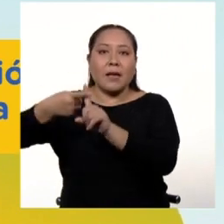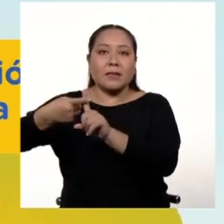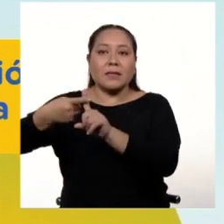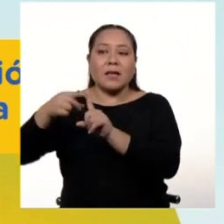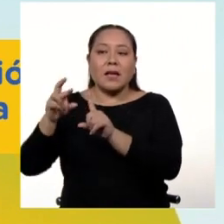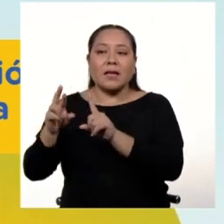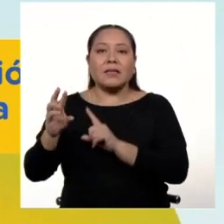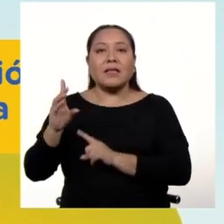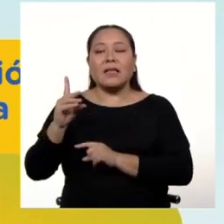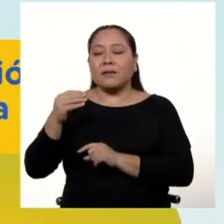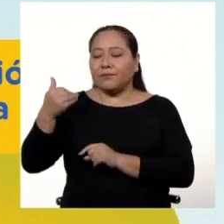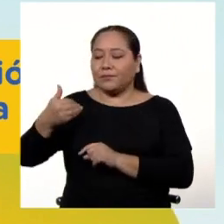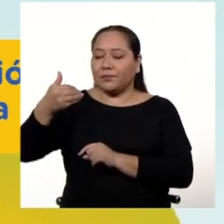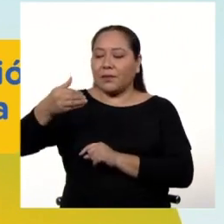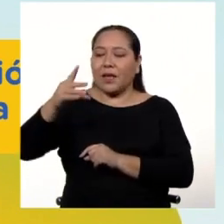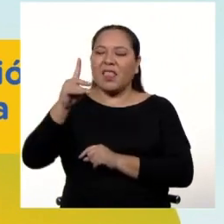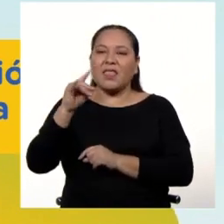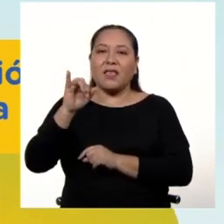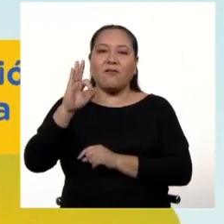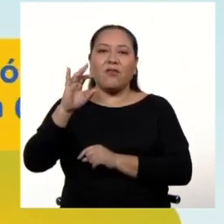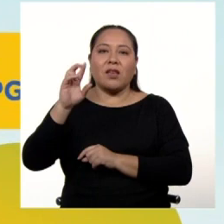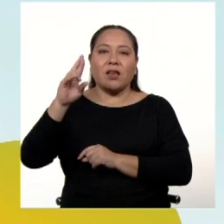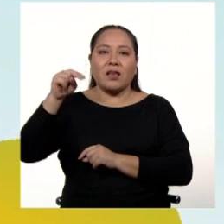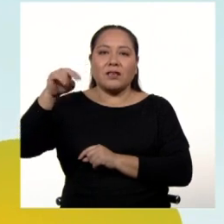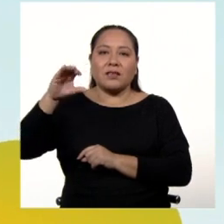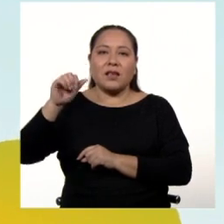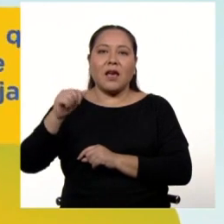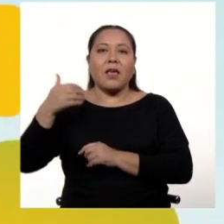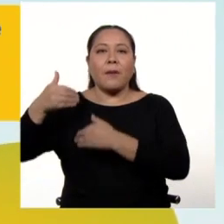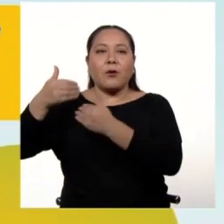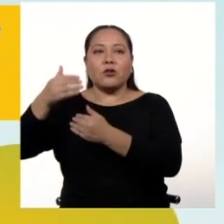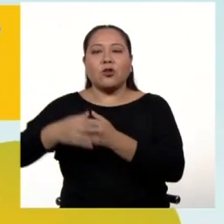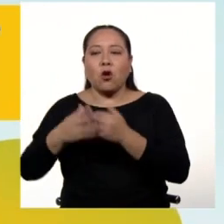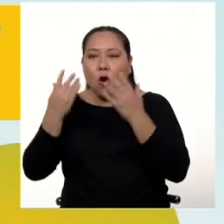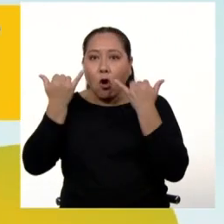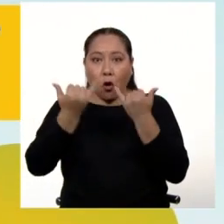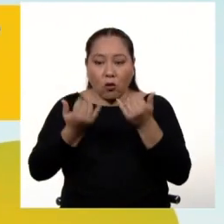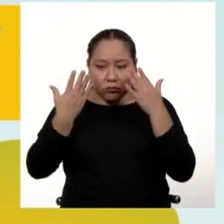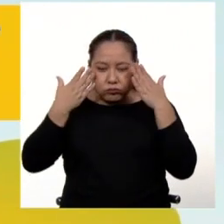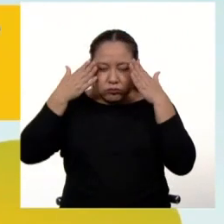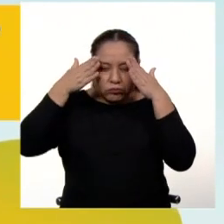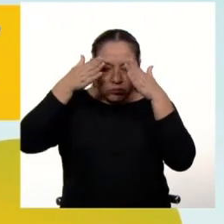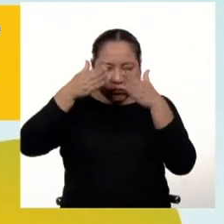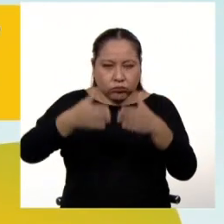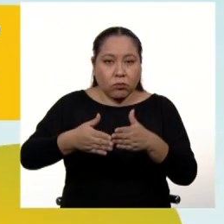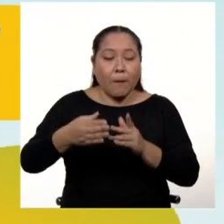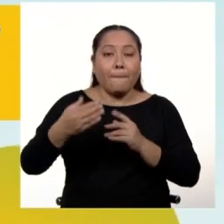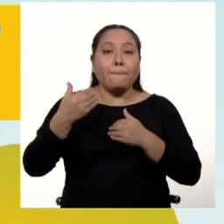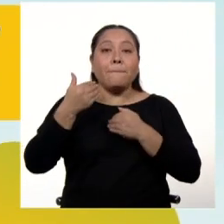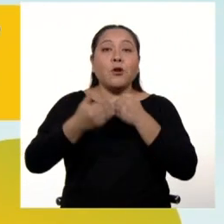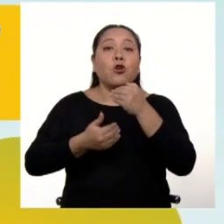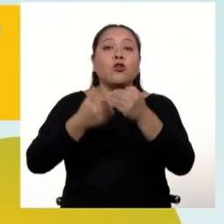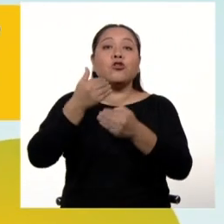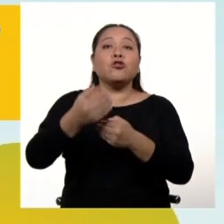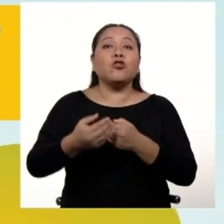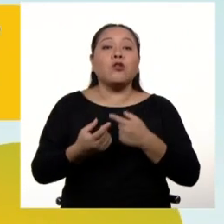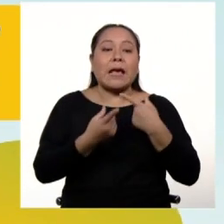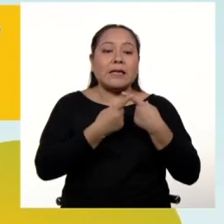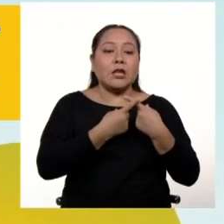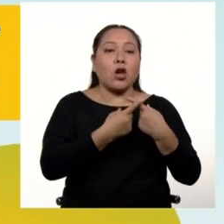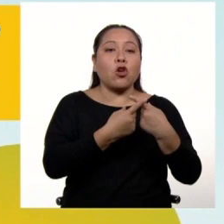llamada diferencia de la progresión. Hoy nos centraremos en conocer más sobre las progresiones geométricas